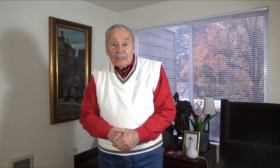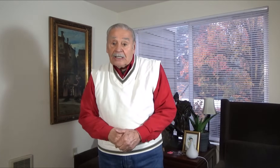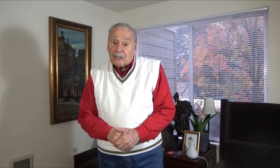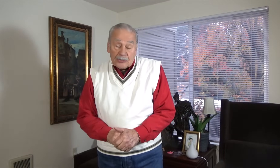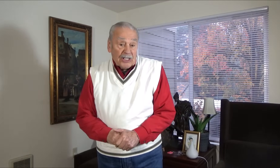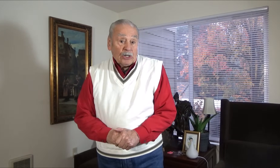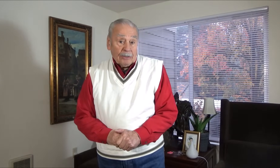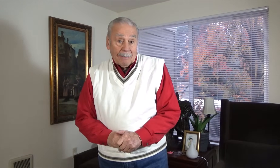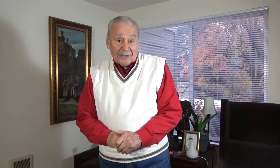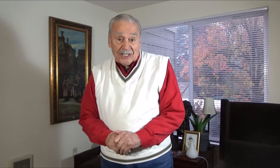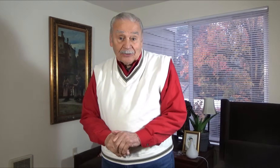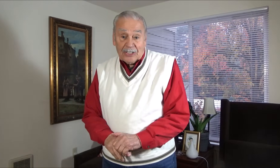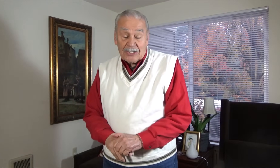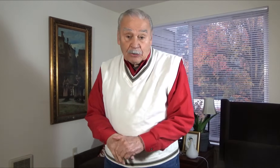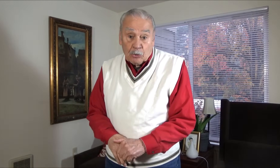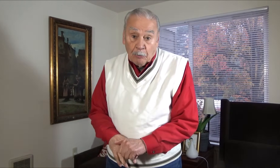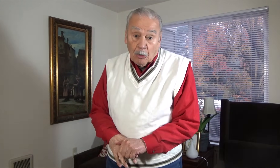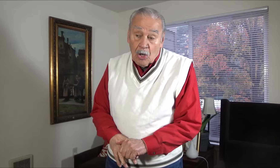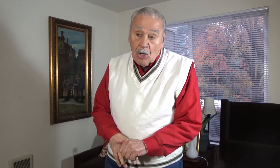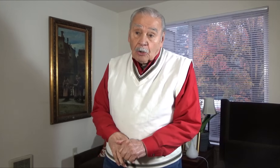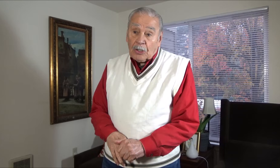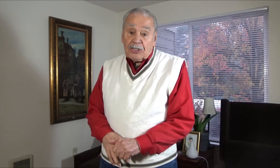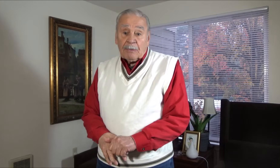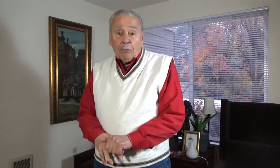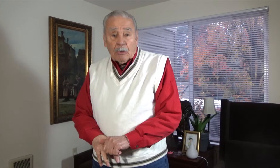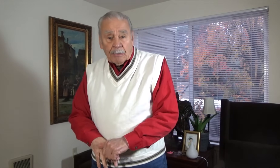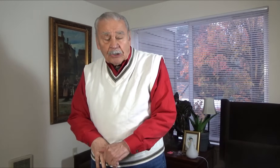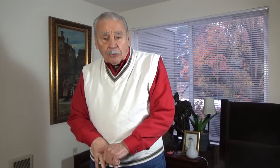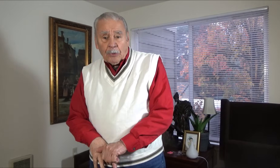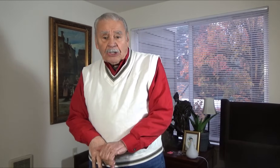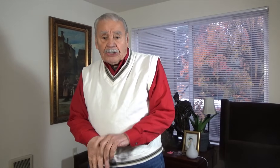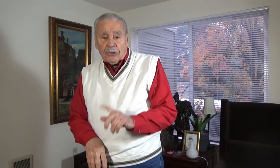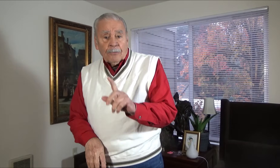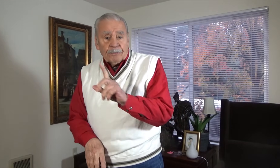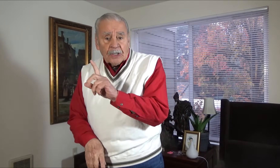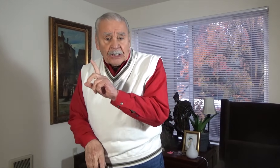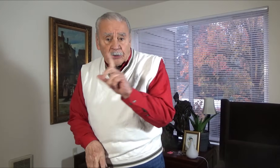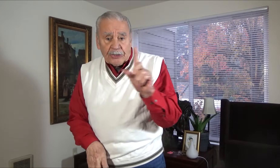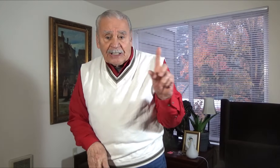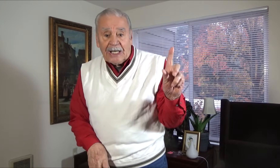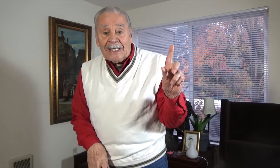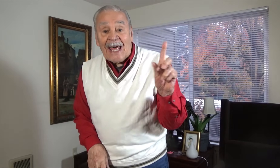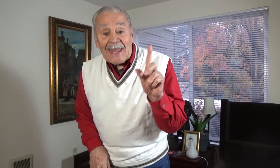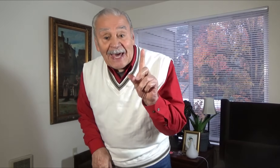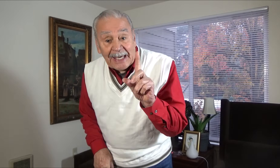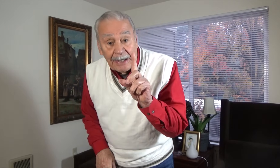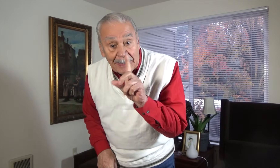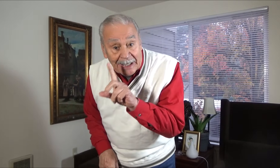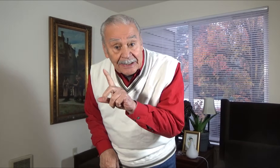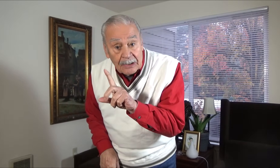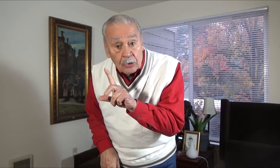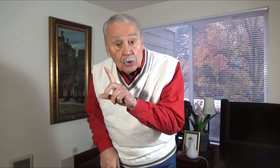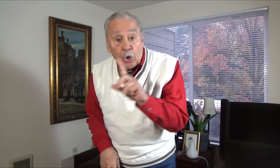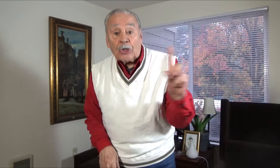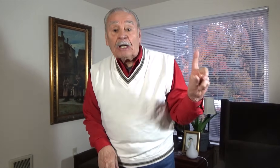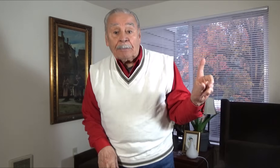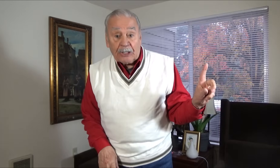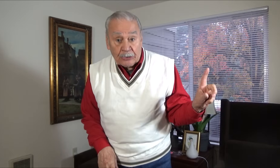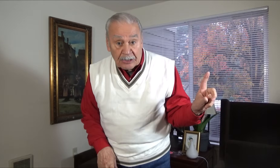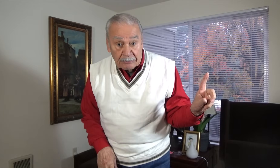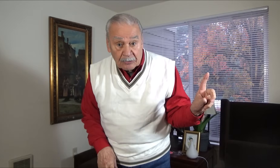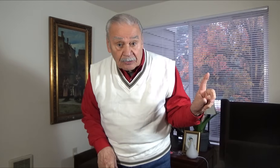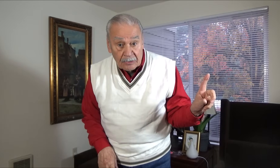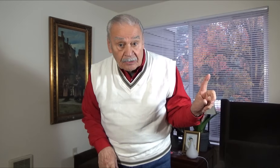gobierno y no sé lo que va a pasar con ese grupo, con ese movimiento político que no tiene nada que ver con